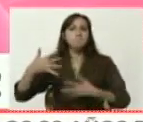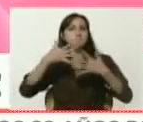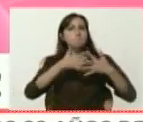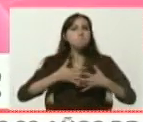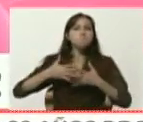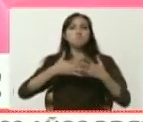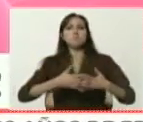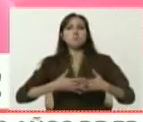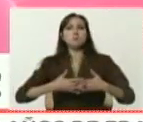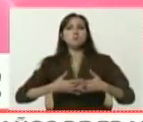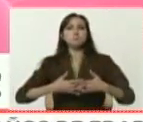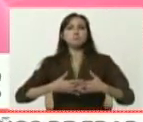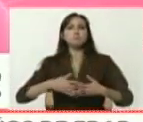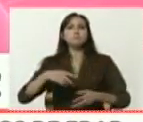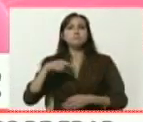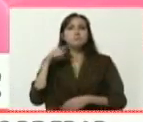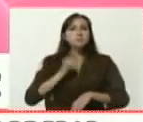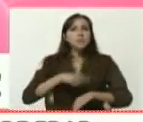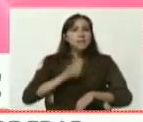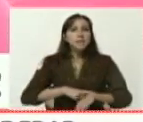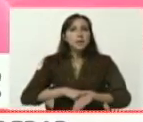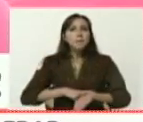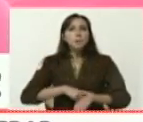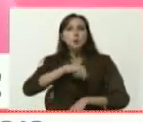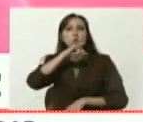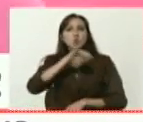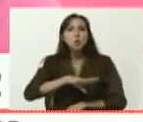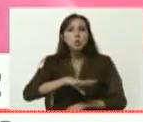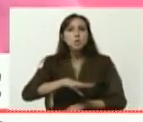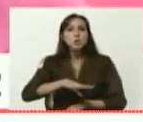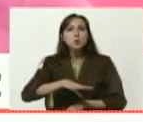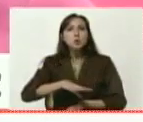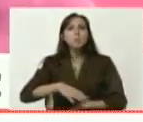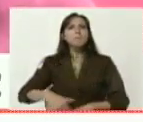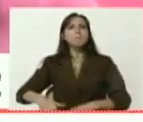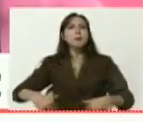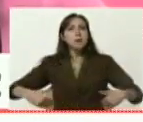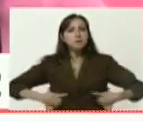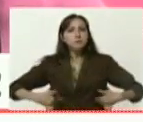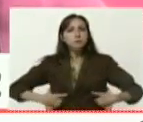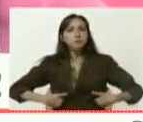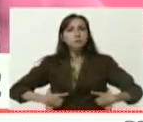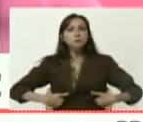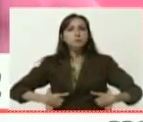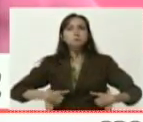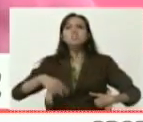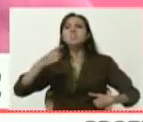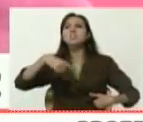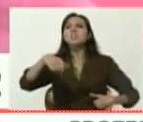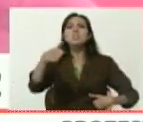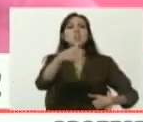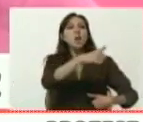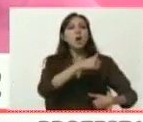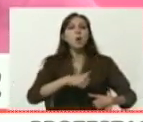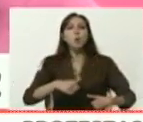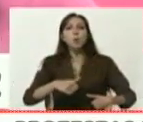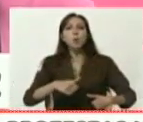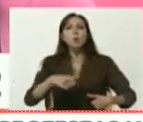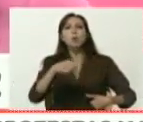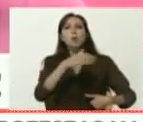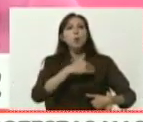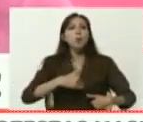en ciclo histórico para vencer a ese puñado de gobiernos que no representan a sus pueblos para nada